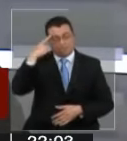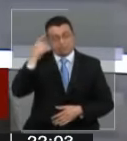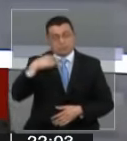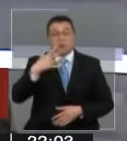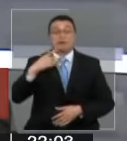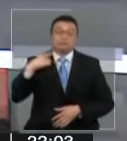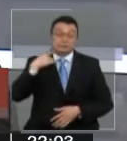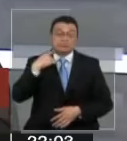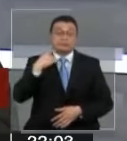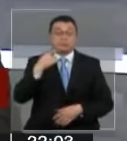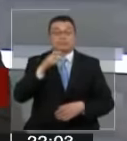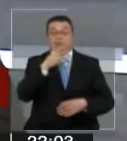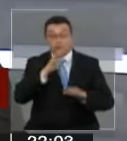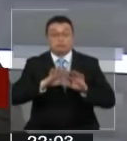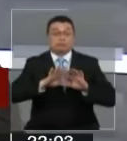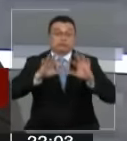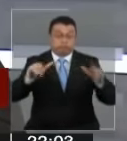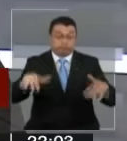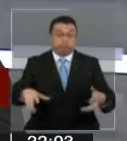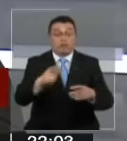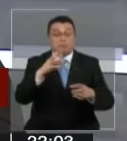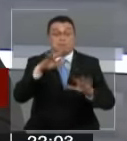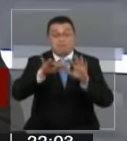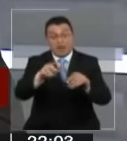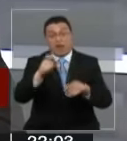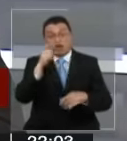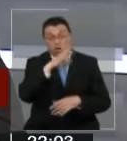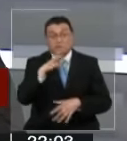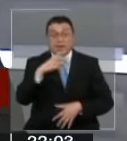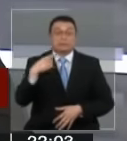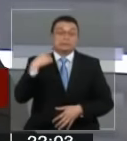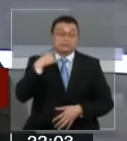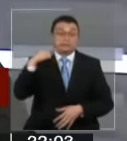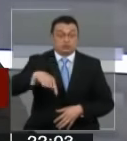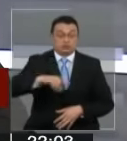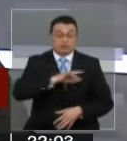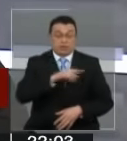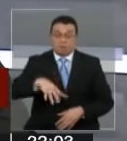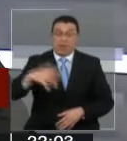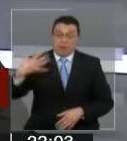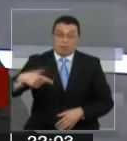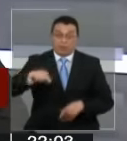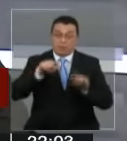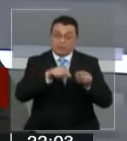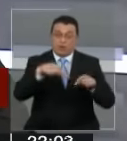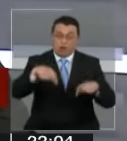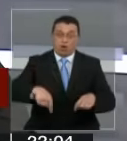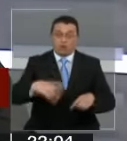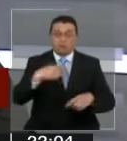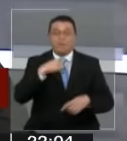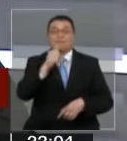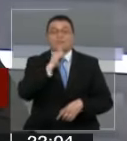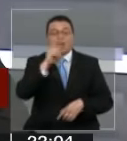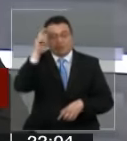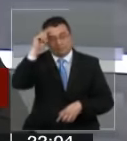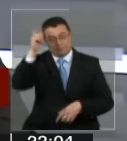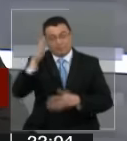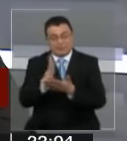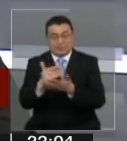las inundaciones, a pesar de las mareas rojas, es la mayor tragedia que probablemente está viviendo nuestro país hoy, y que es la falta de creación de empleo